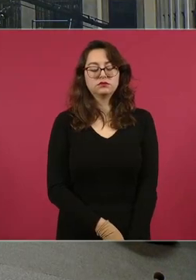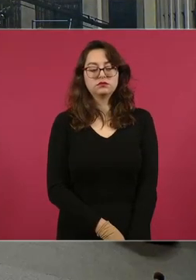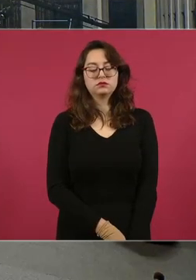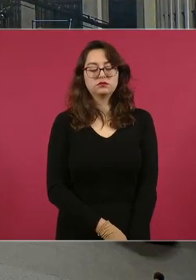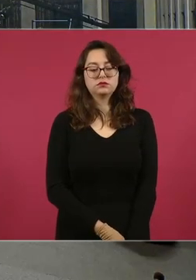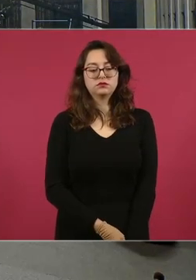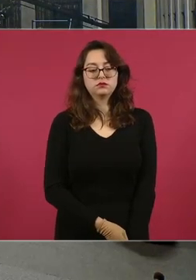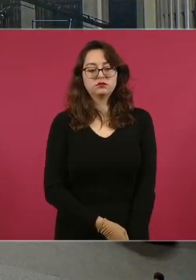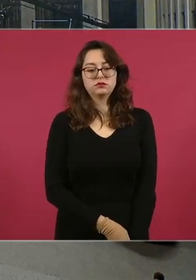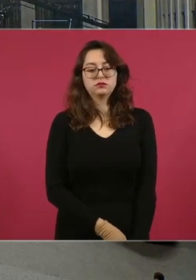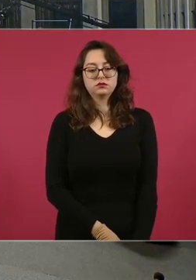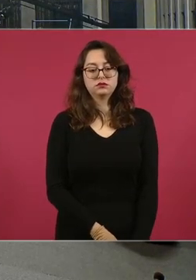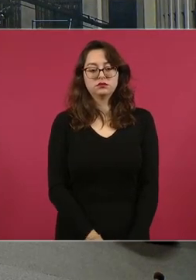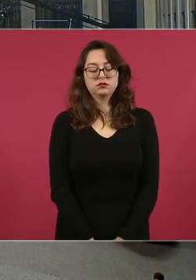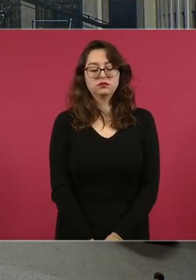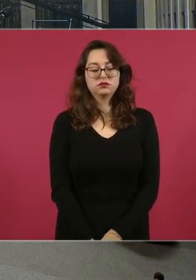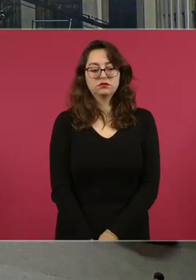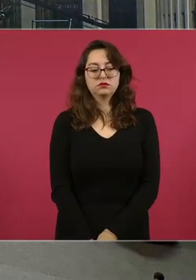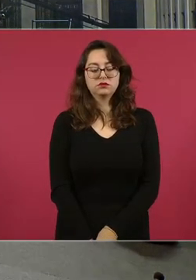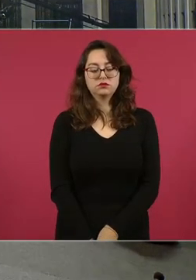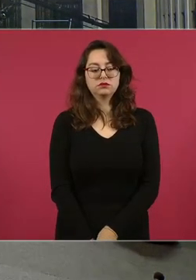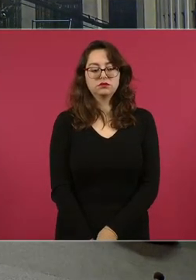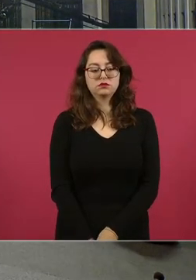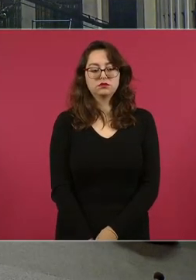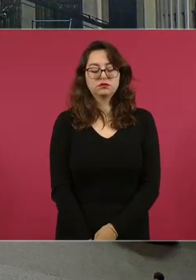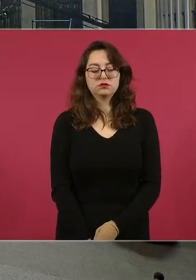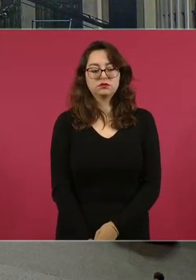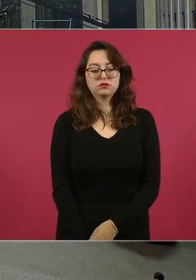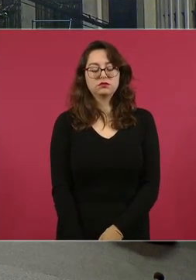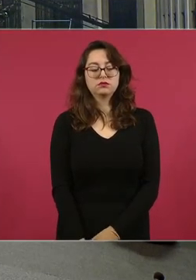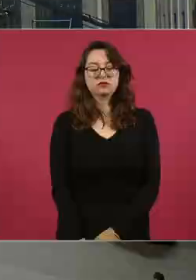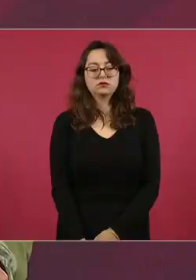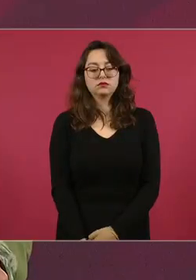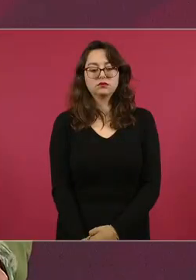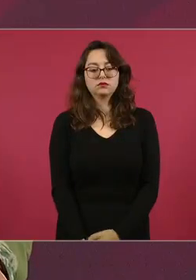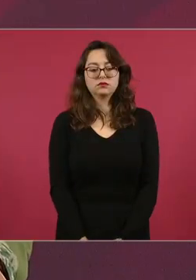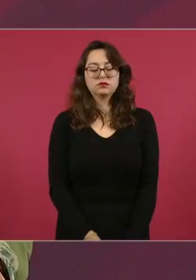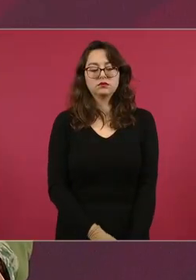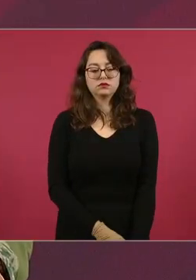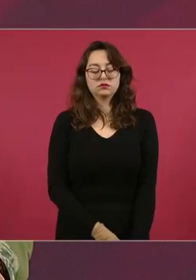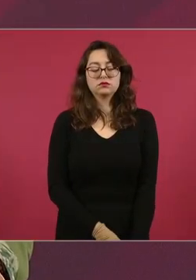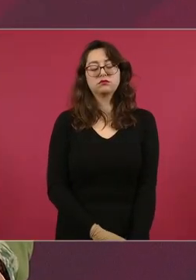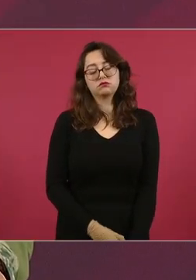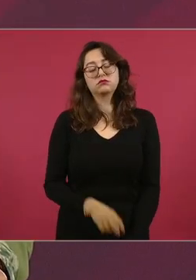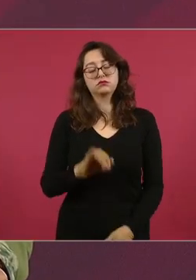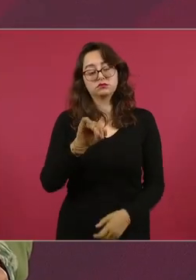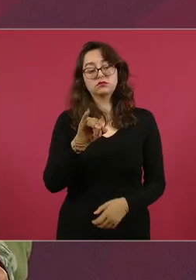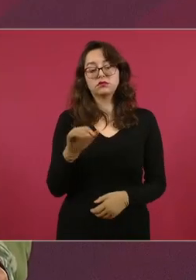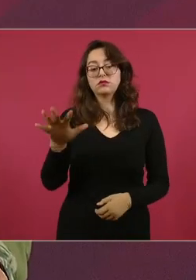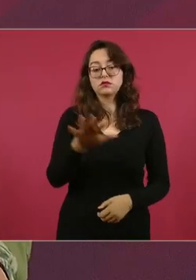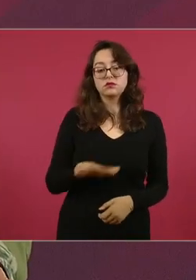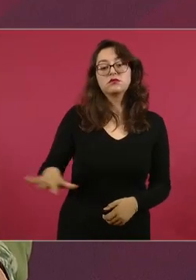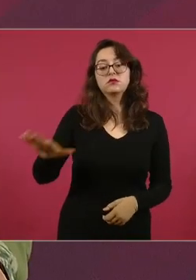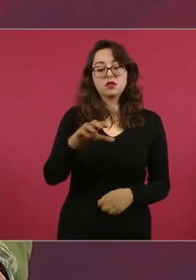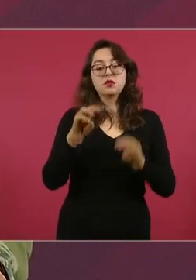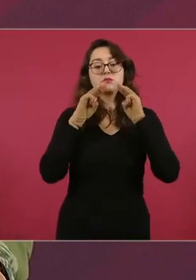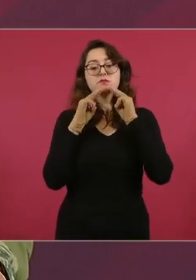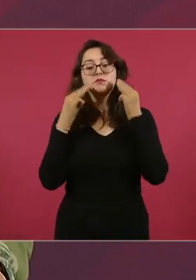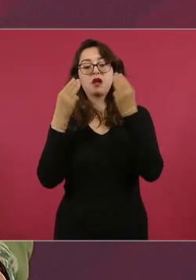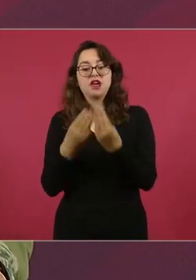estaban extorsionando y si ha habido más detenidos, por favor. Sí, la familia michoacana es la que está presente, ya no han recibido amenazas